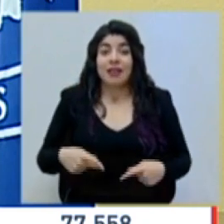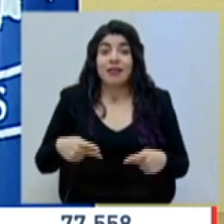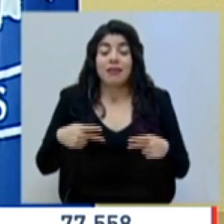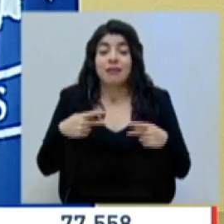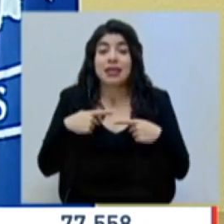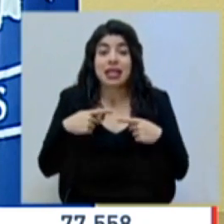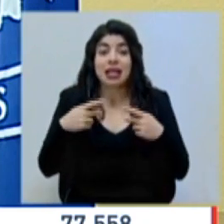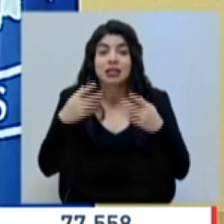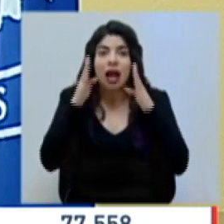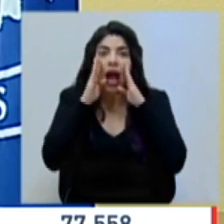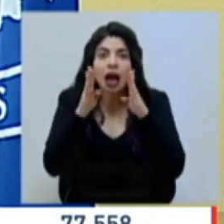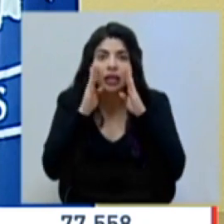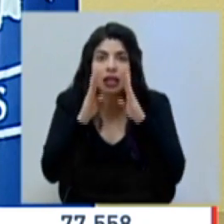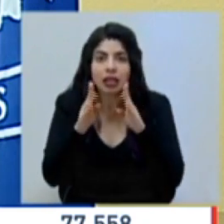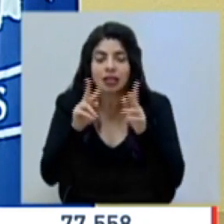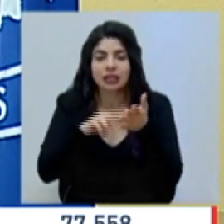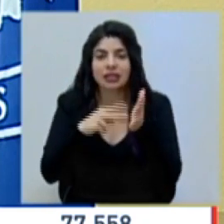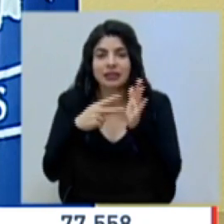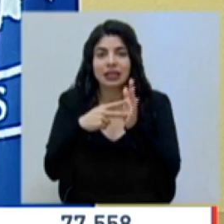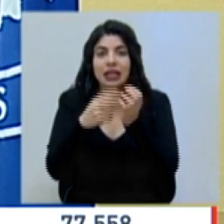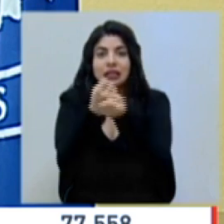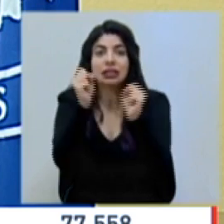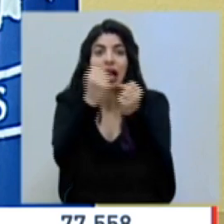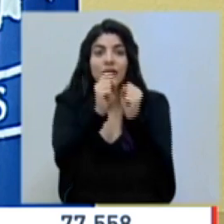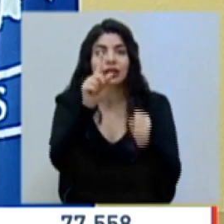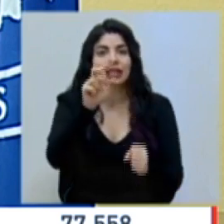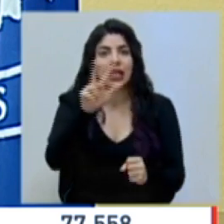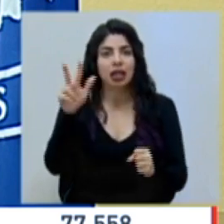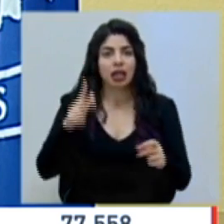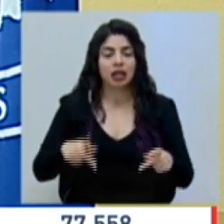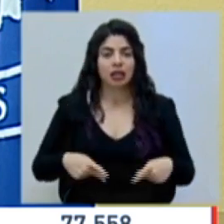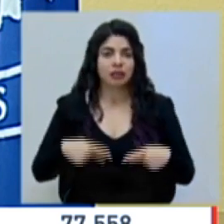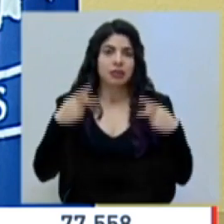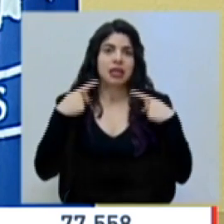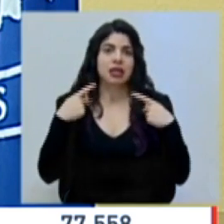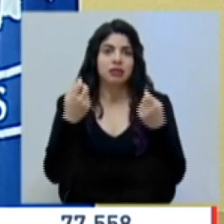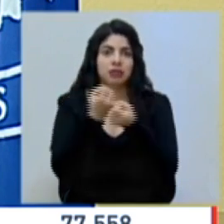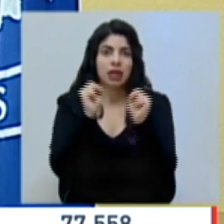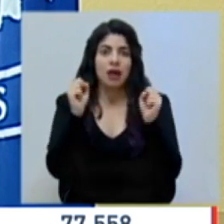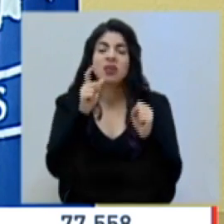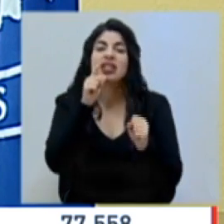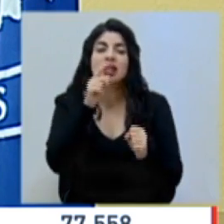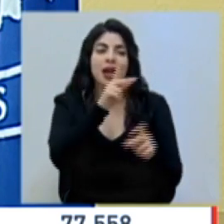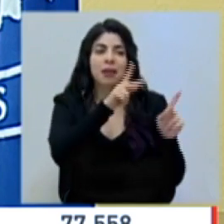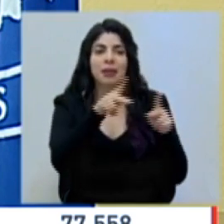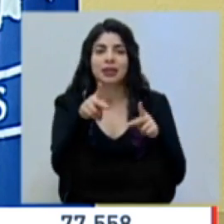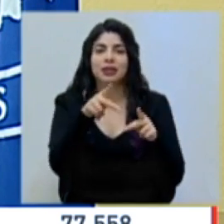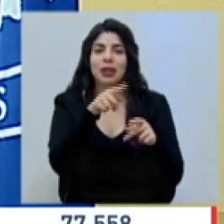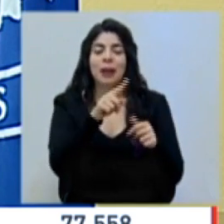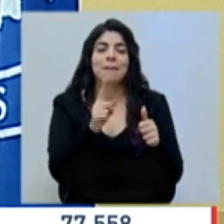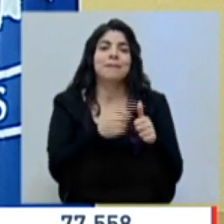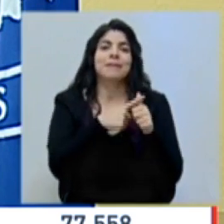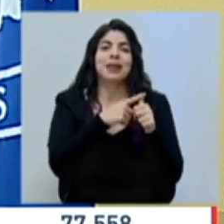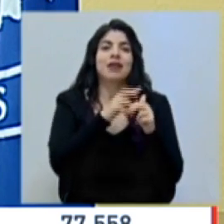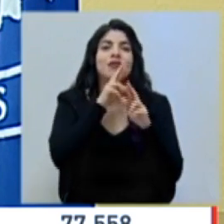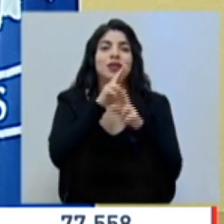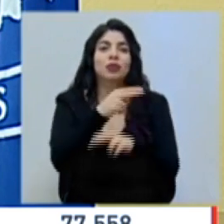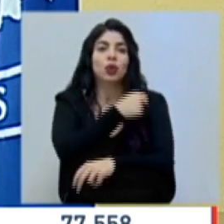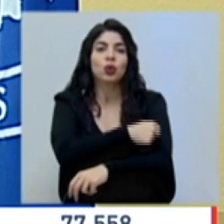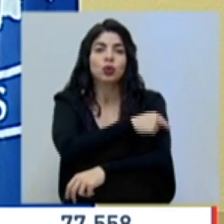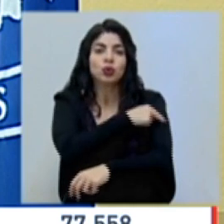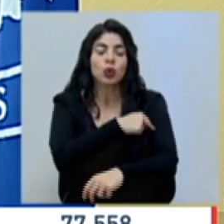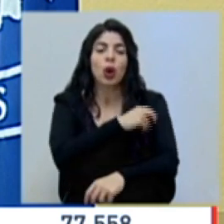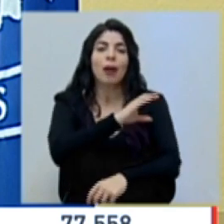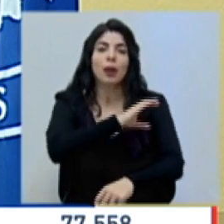atendidas, 133 vidas fueron salvadas, podríamos decirlo así, por el personal de primera respuesta de la Cruz Roja Costarricense, de